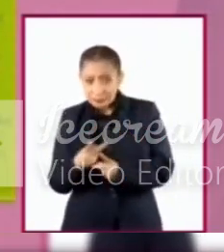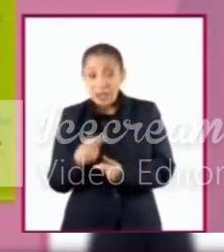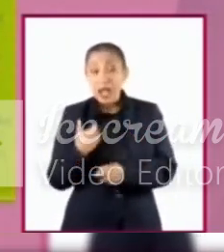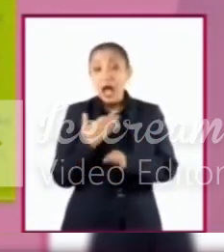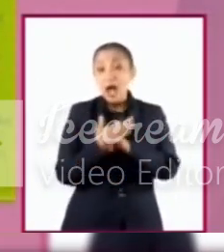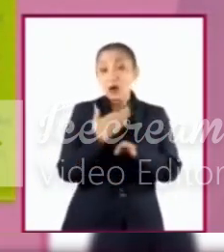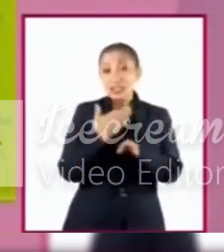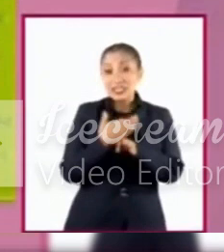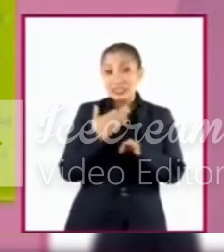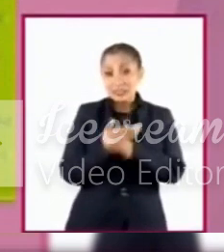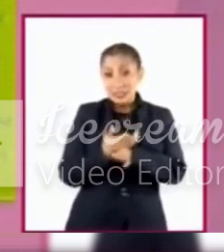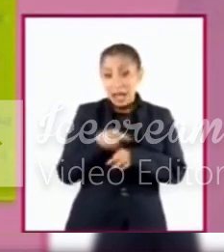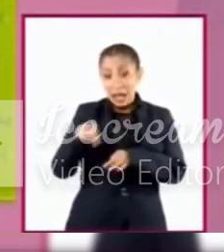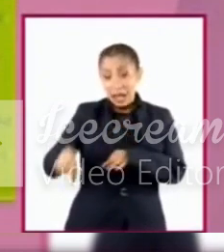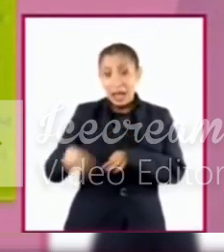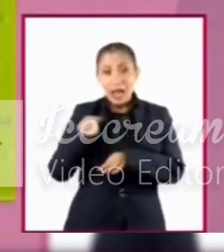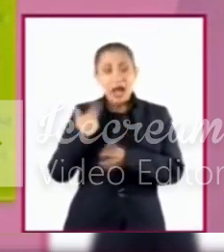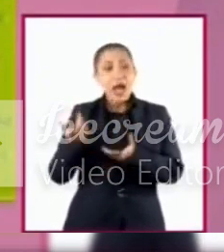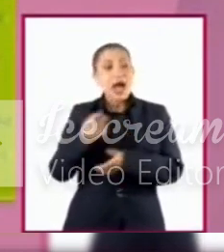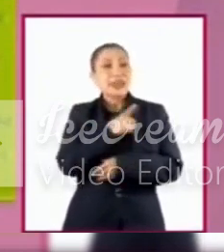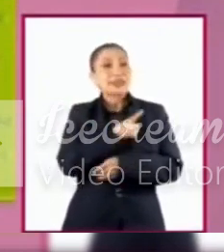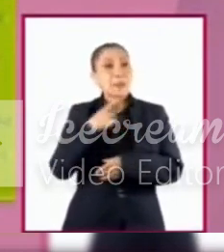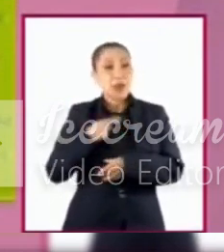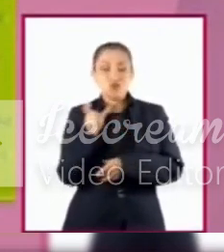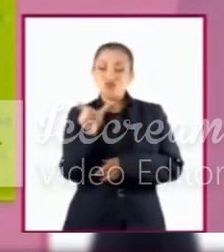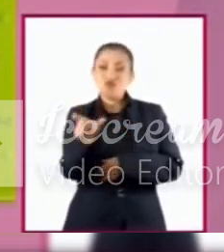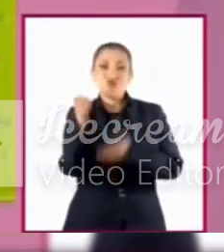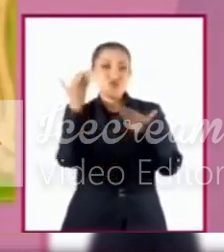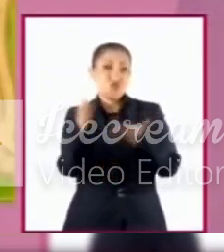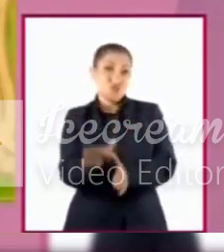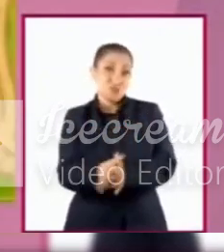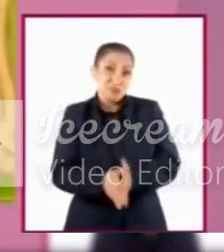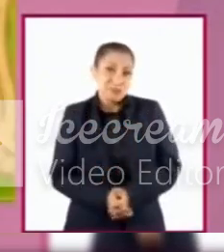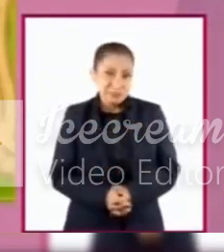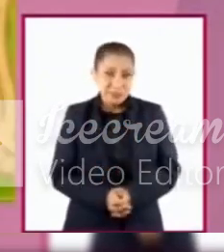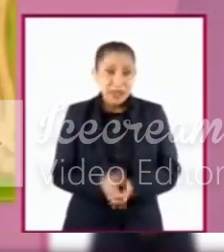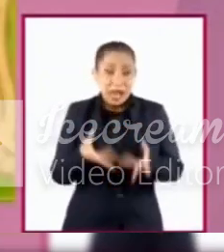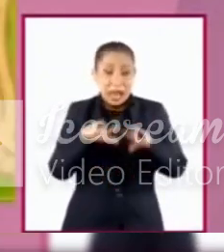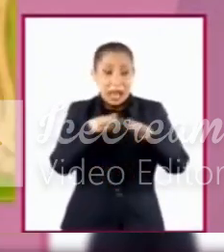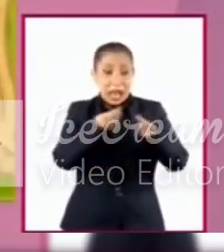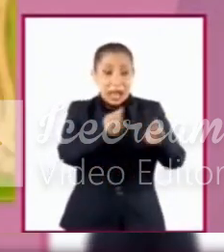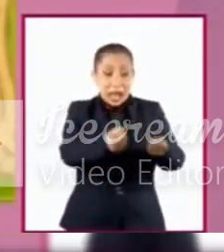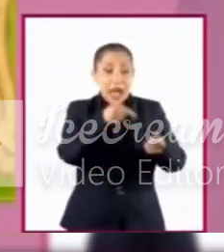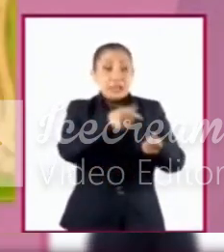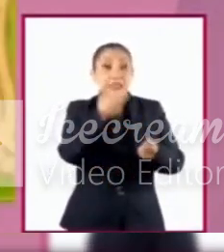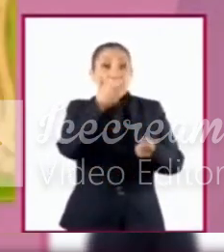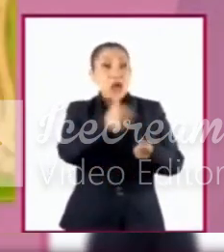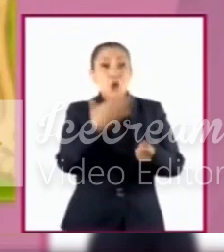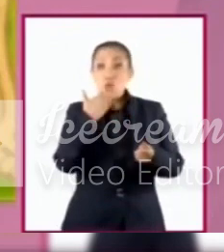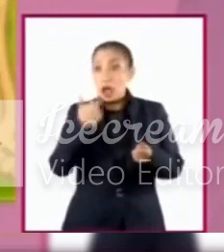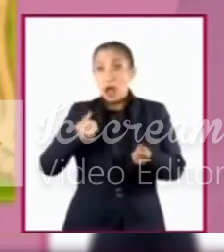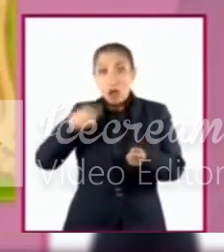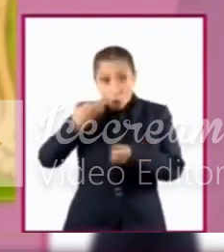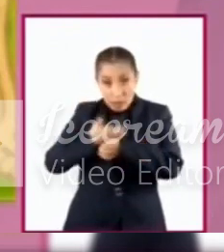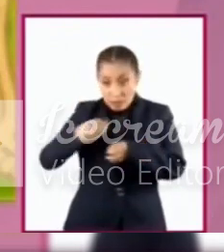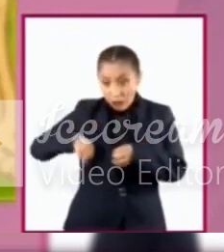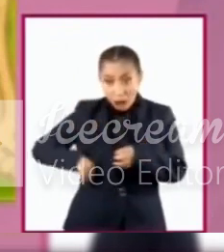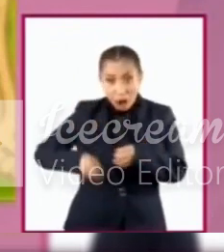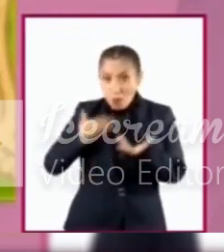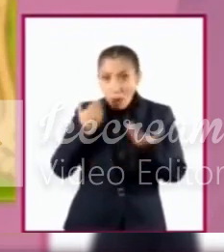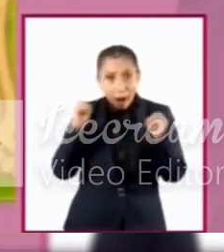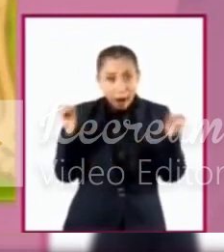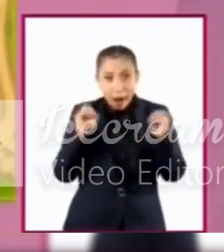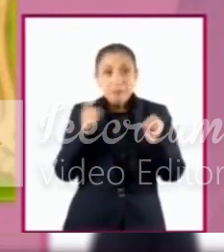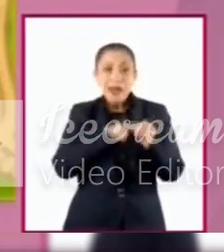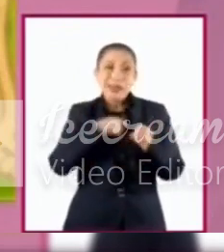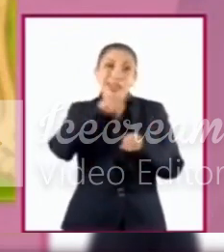la actualidad, la forma más popular de las deudas es una tarjeta de crédito. Lo que gastamos con ella es dinero que no tenemos en el momento,